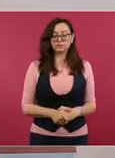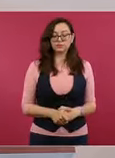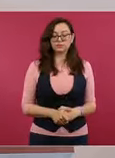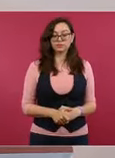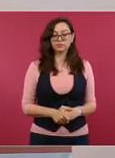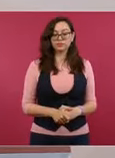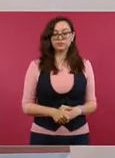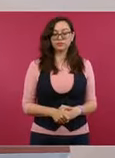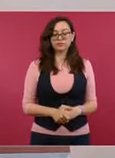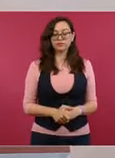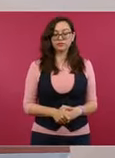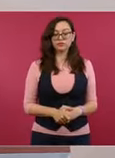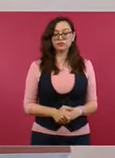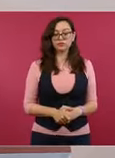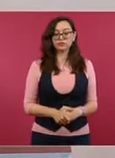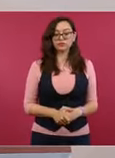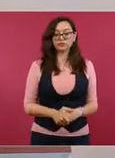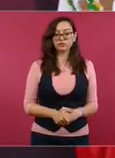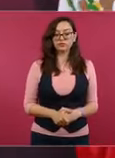conservador.